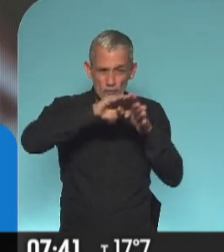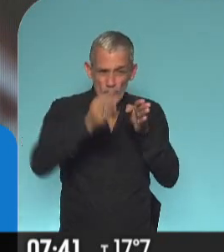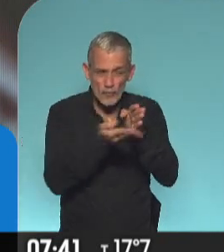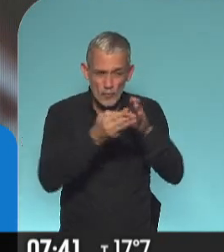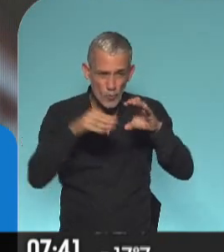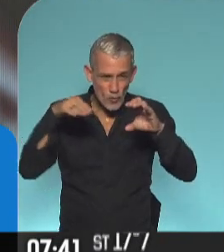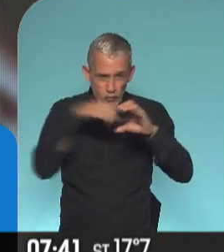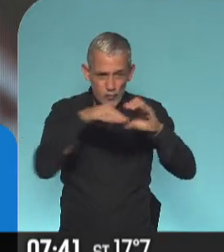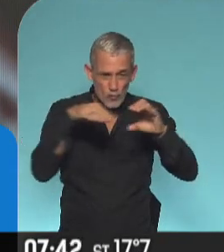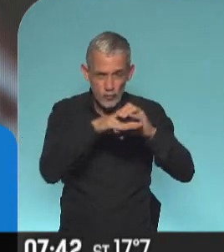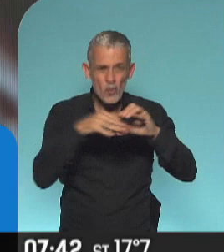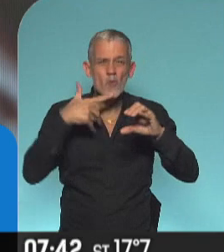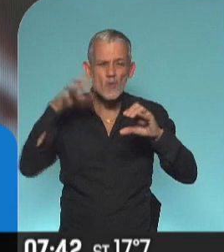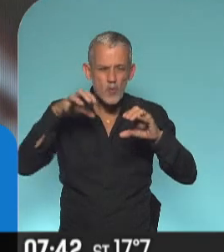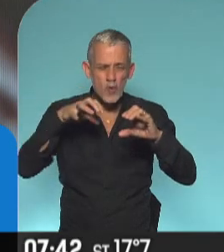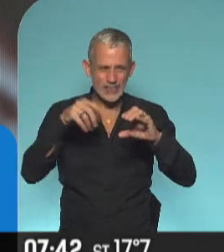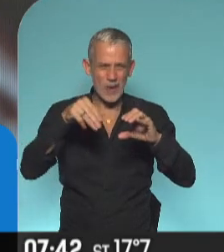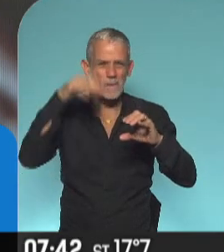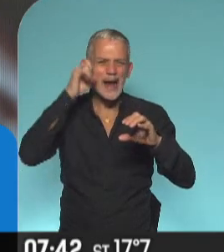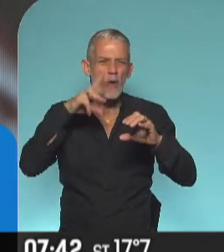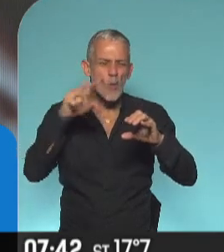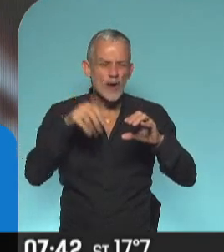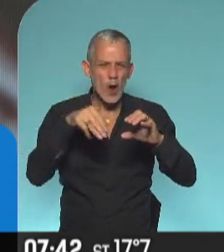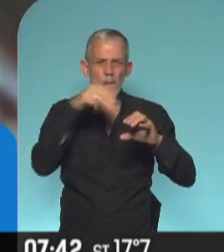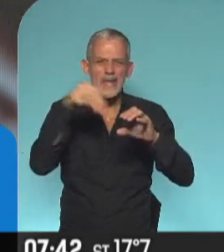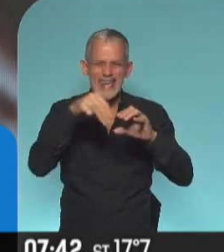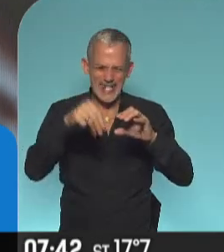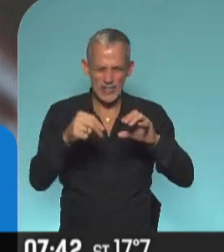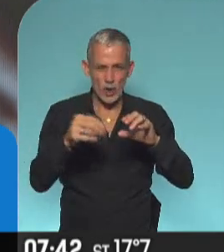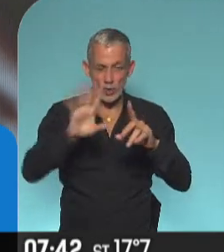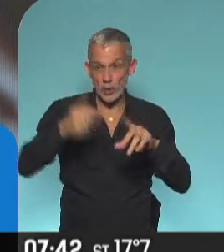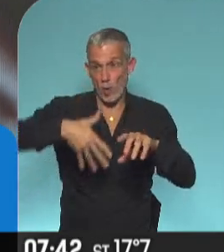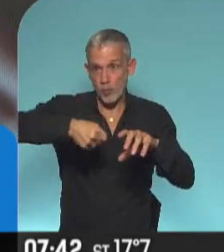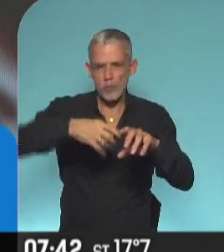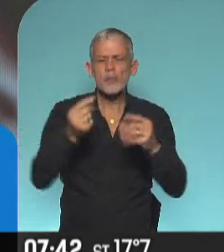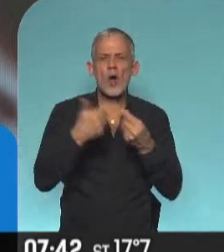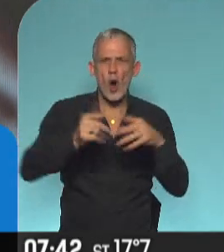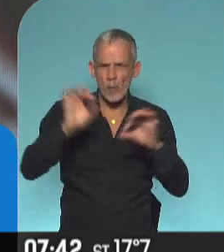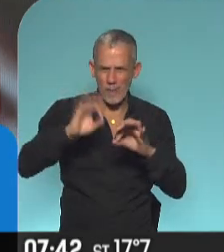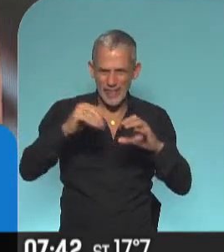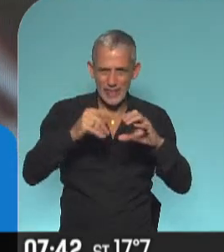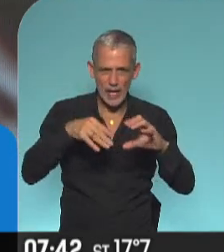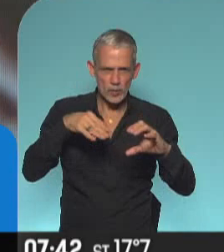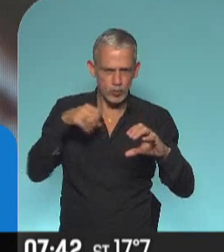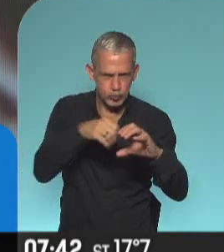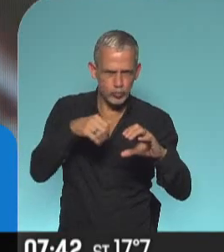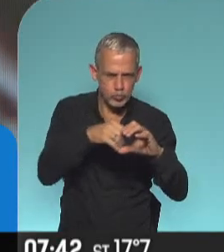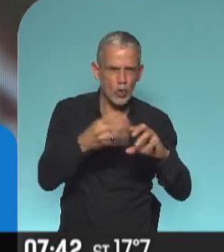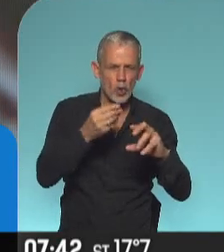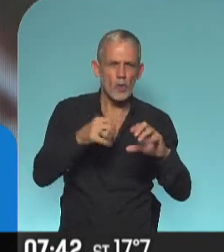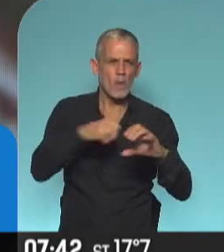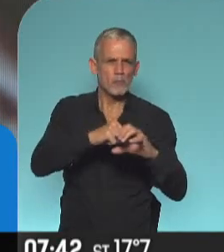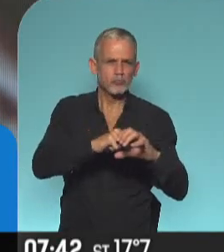en milímetros de mercurio. Eso para que la gente sepa más o menos de qué se trata cuando uno habla de presión arterial. Cuando hablamos de hipertensión